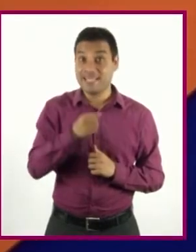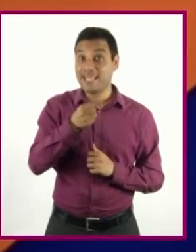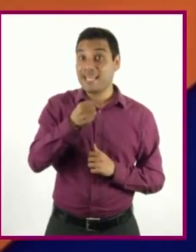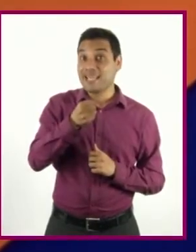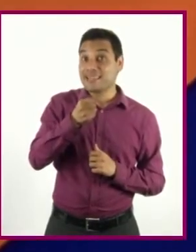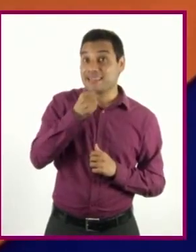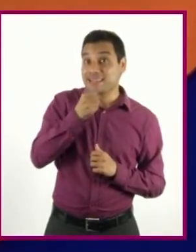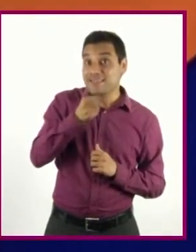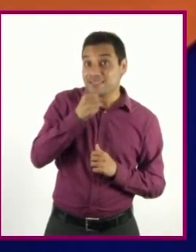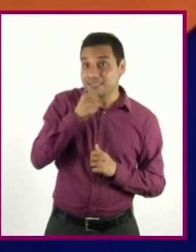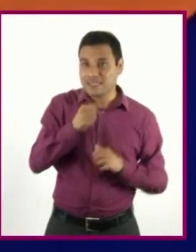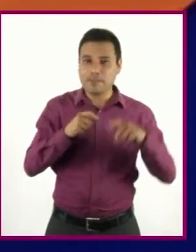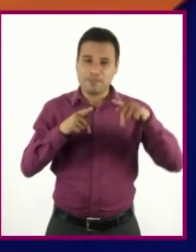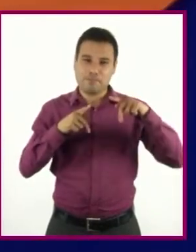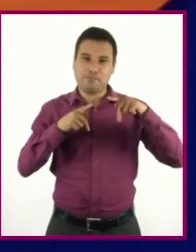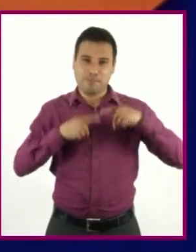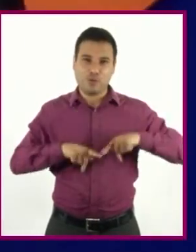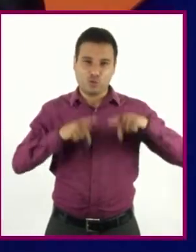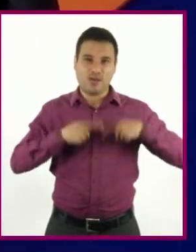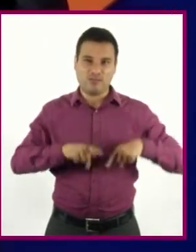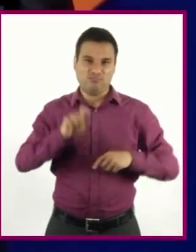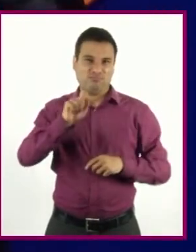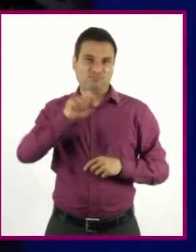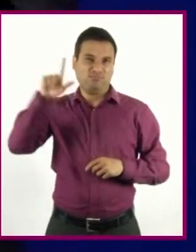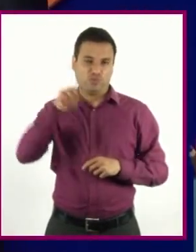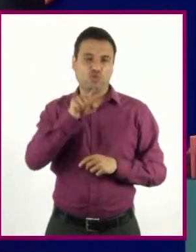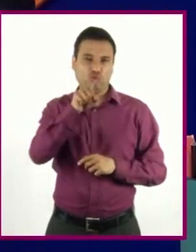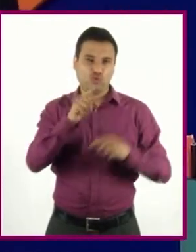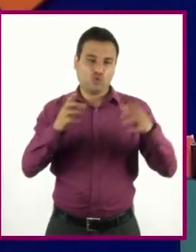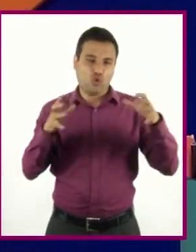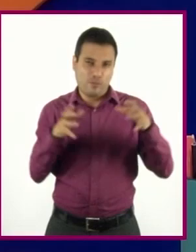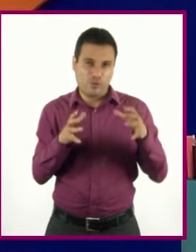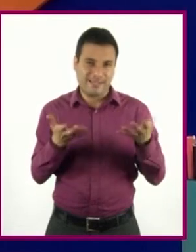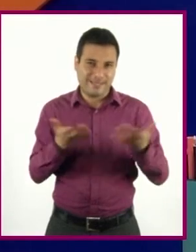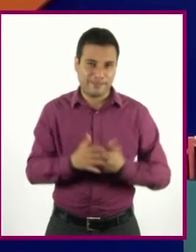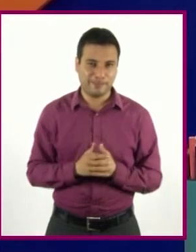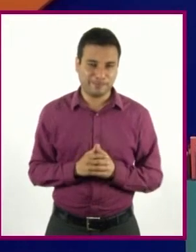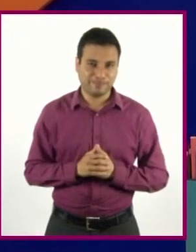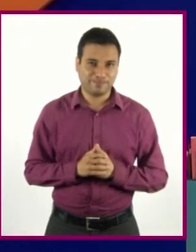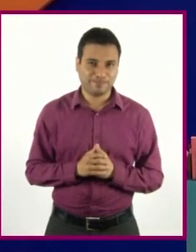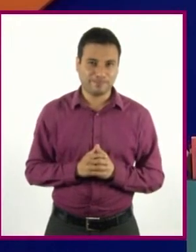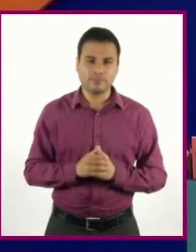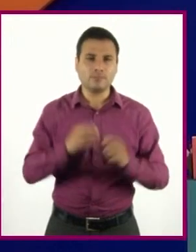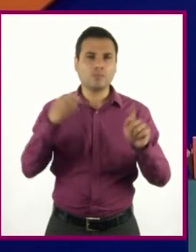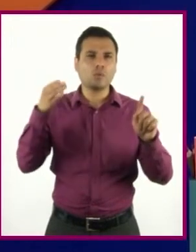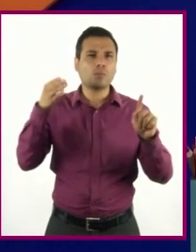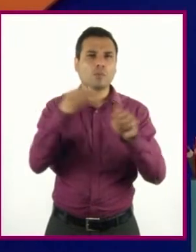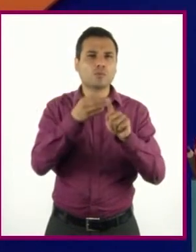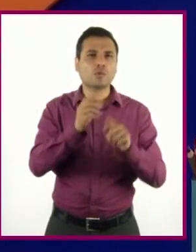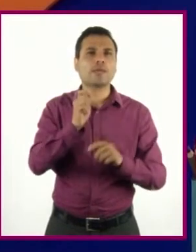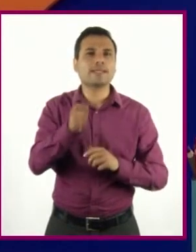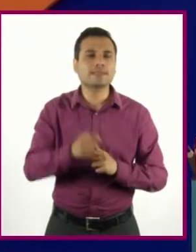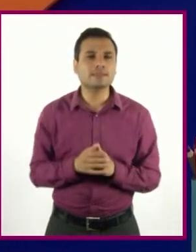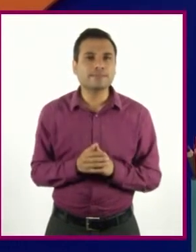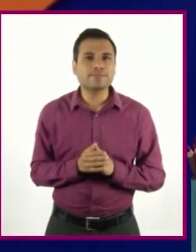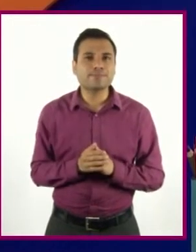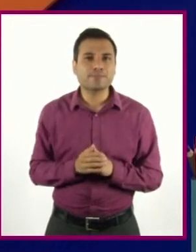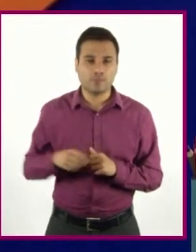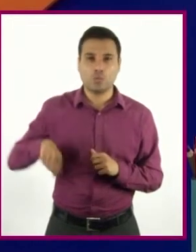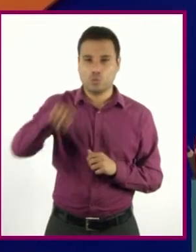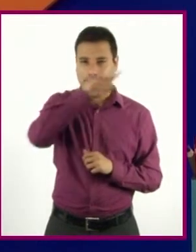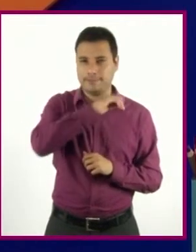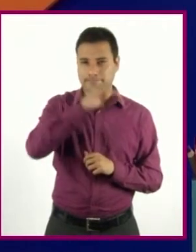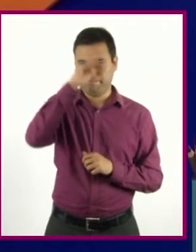un personaje relevante de su comunidad, y específicamente tenía el propósito de reflexionar